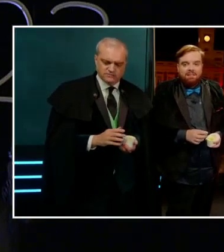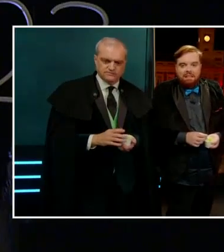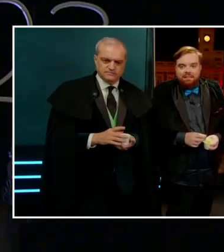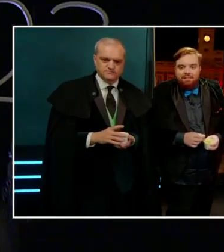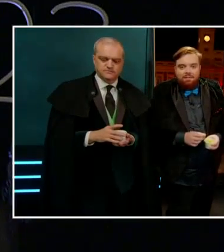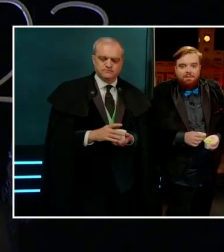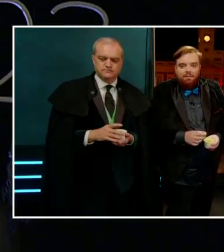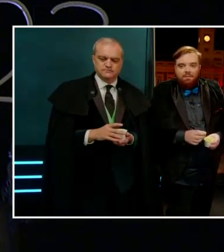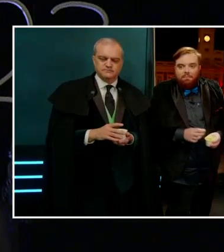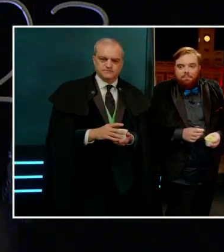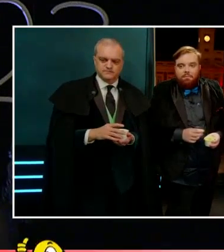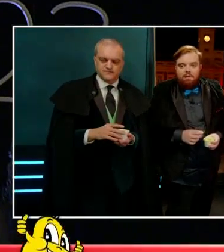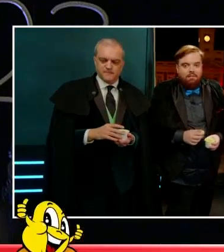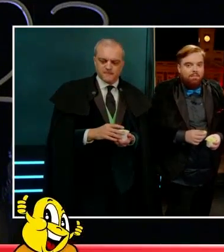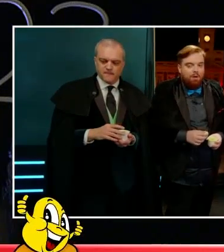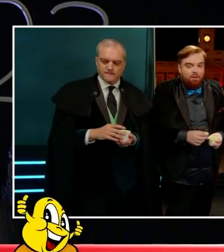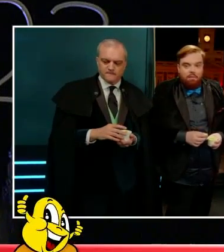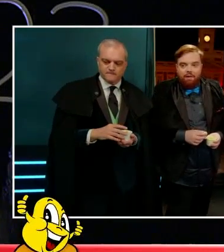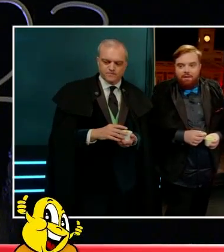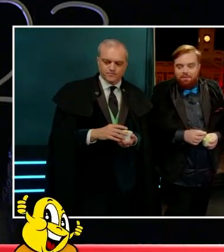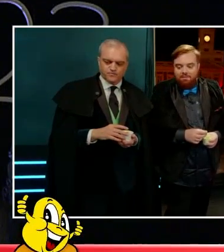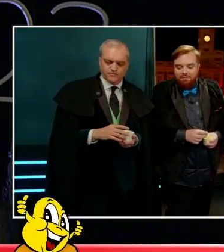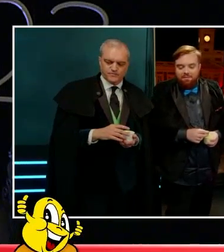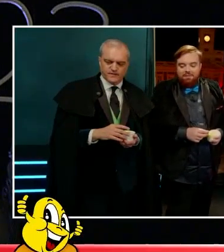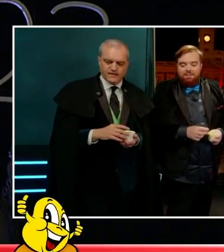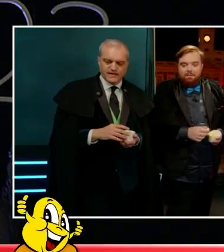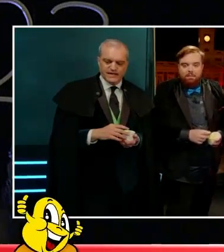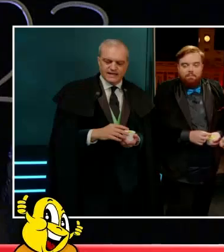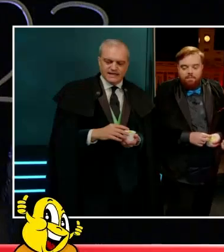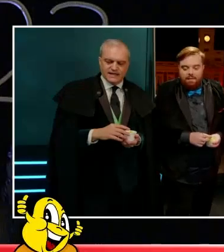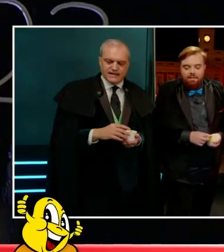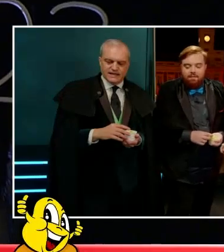Carrión! ¡Qué temblor! ¡Madre! ¡Vamos, vamos, vamos!